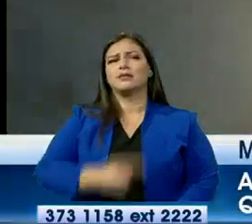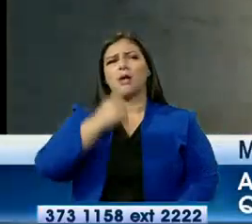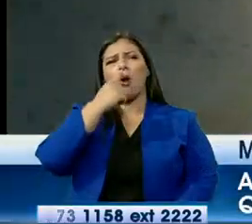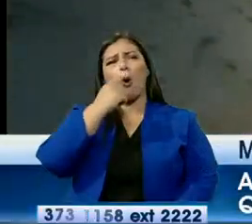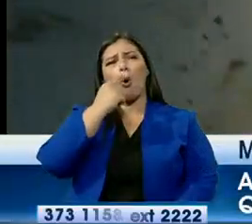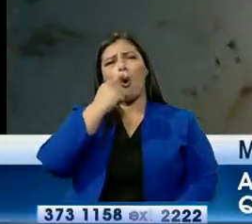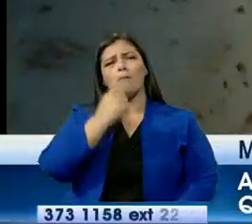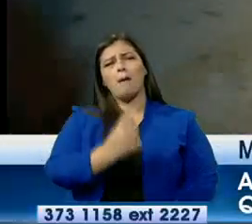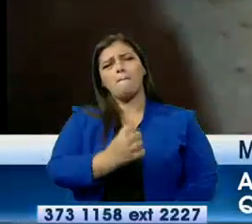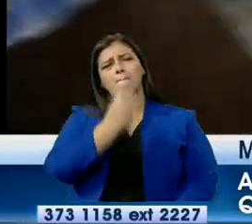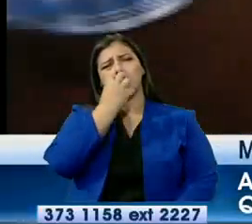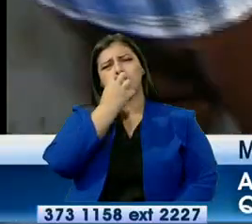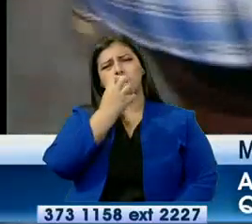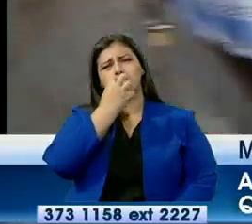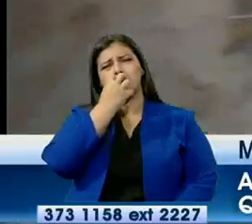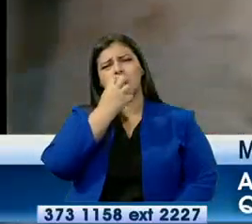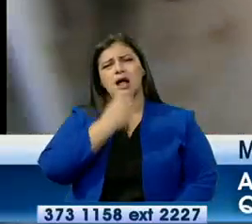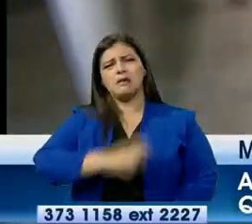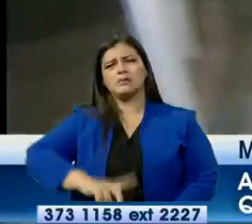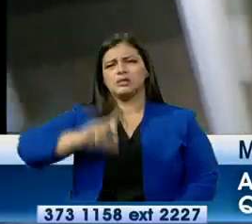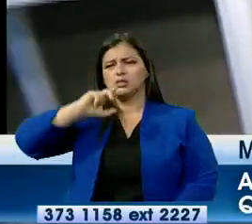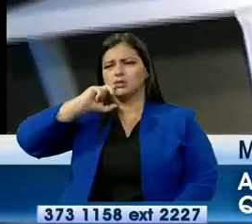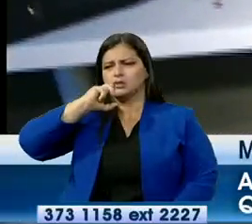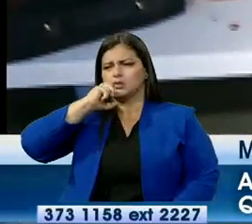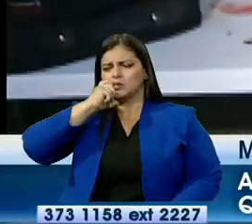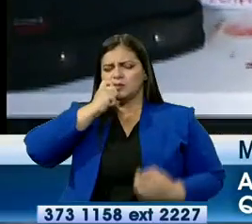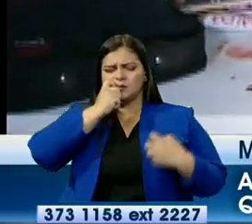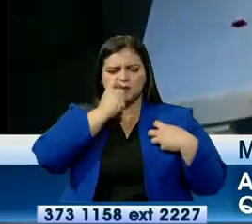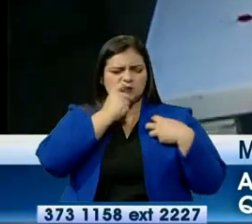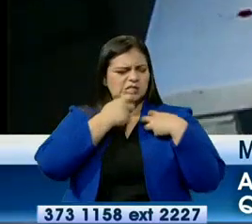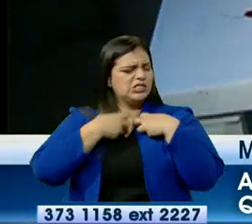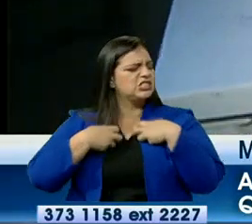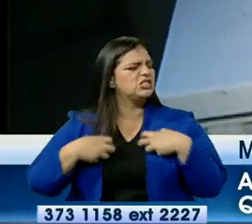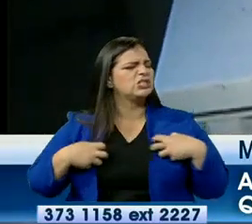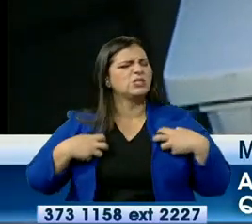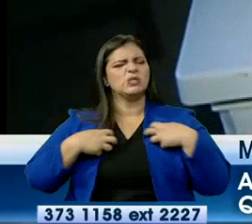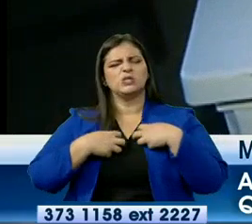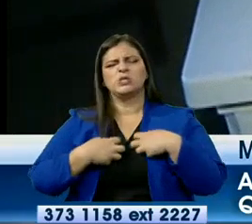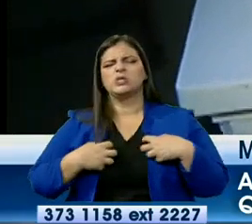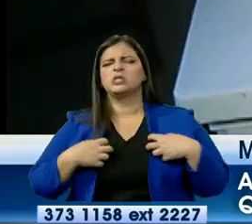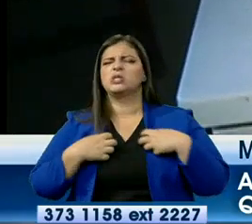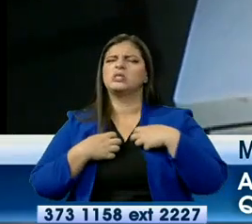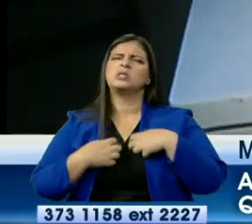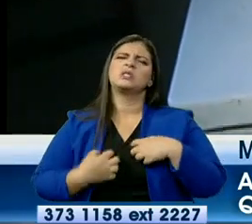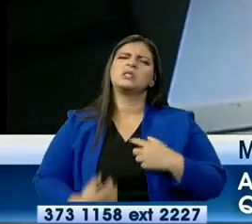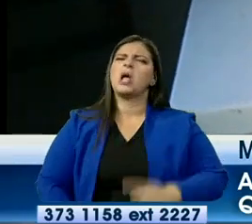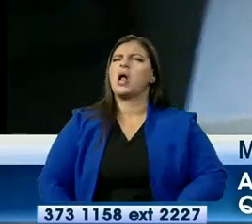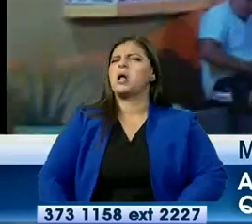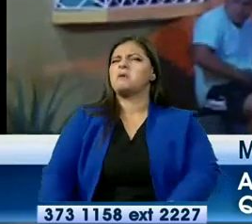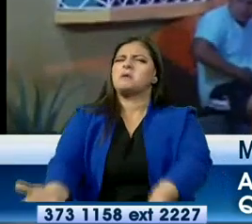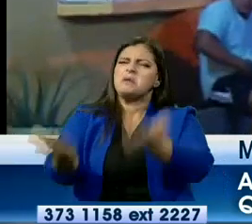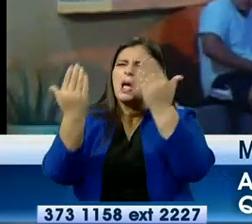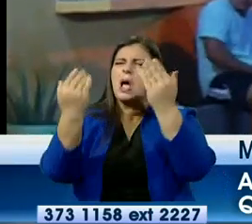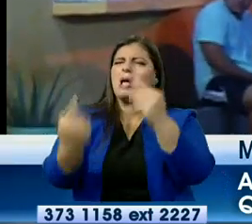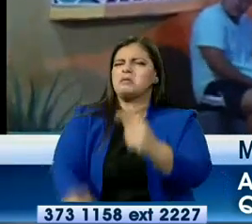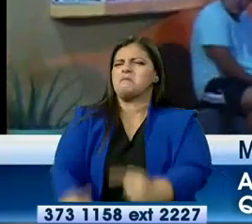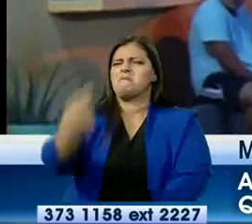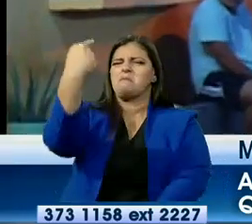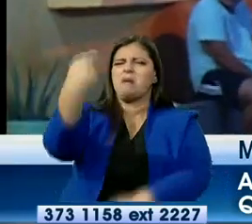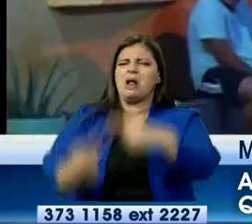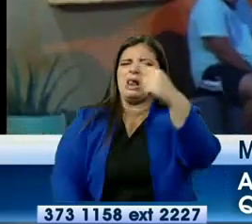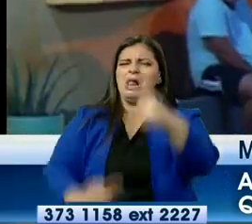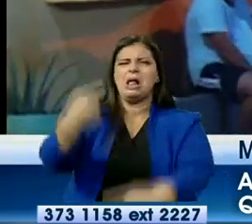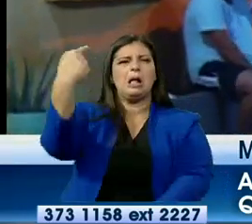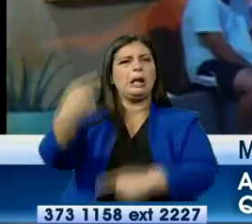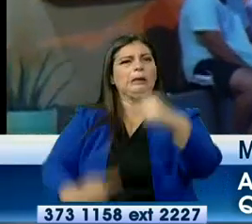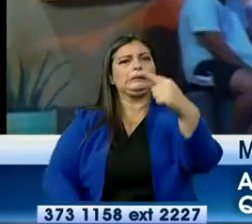de 12 puñaladas a su conviviente mientras discutían en la sala de su domicilio. Cuentan